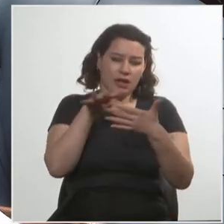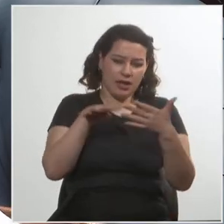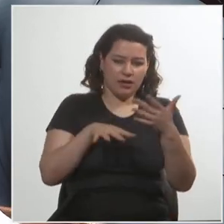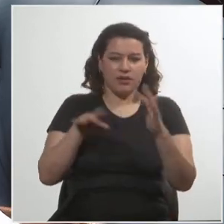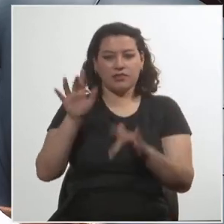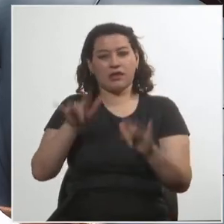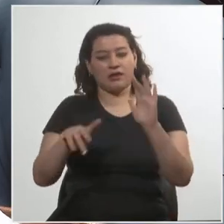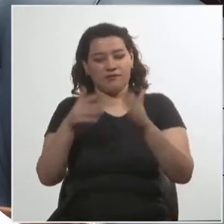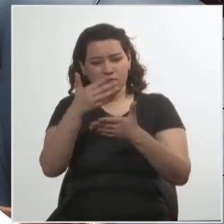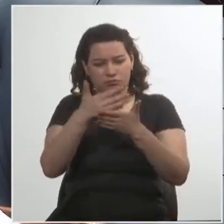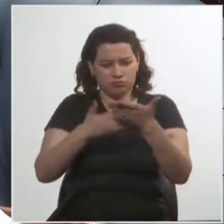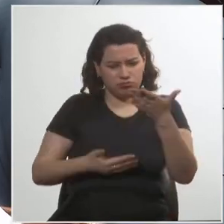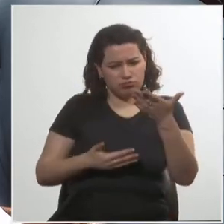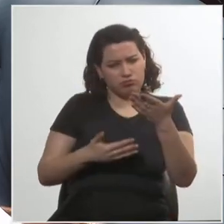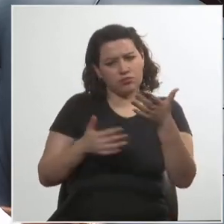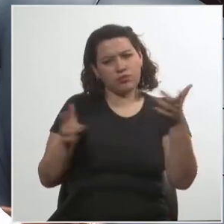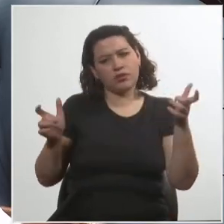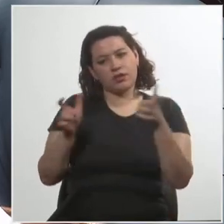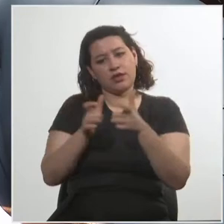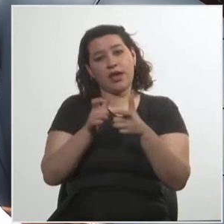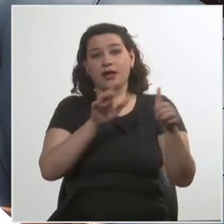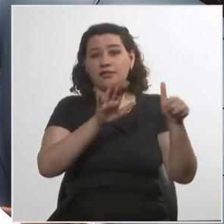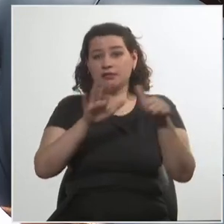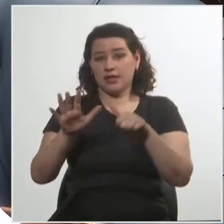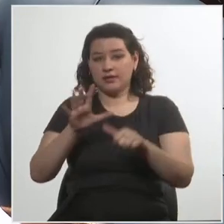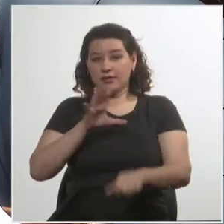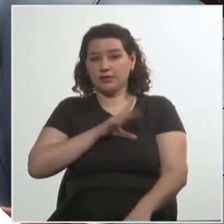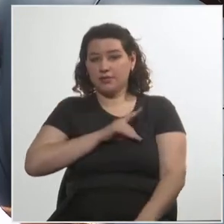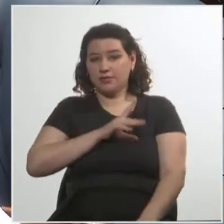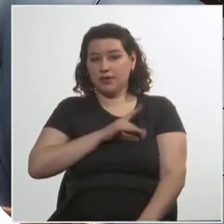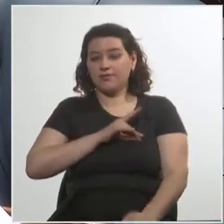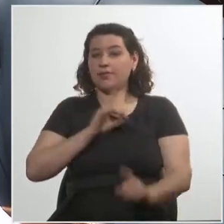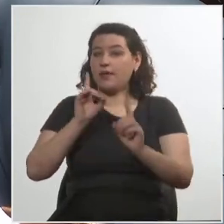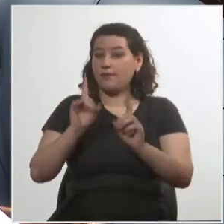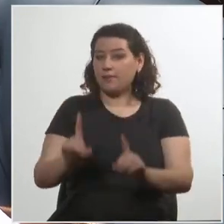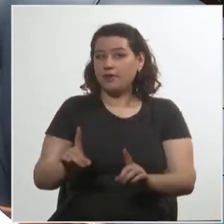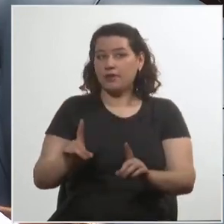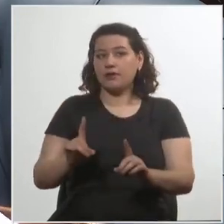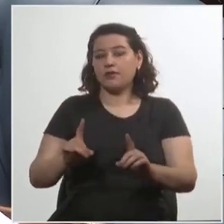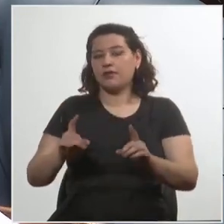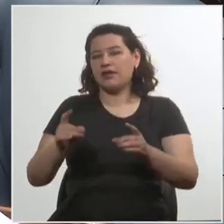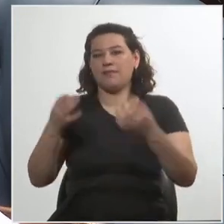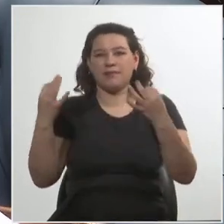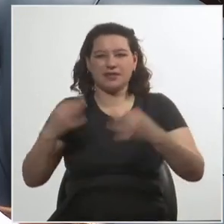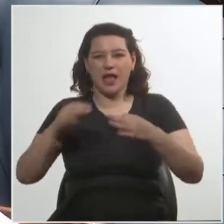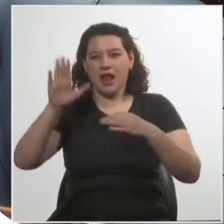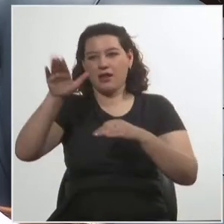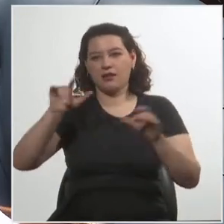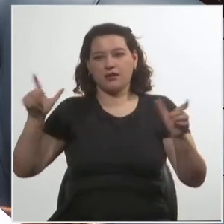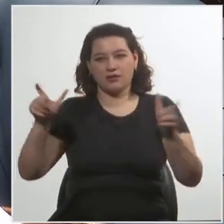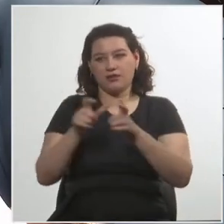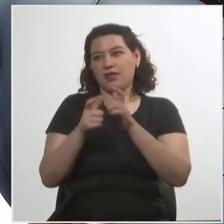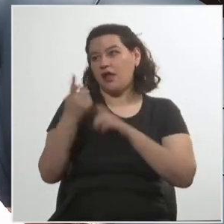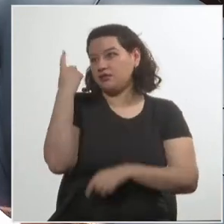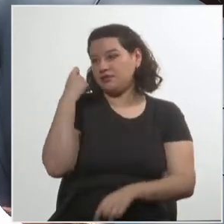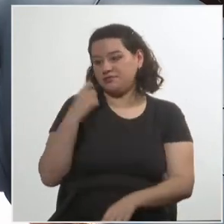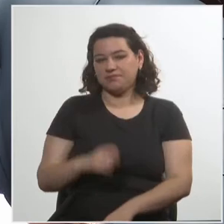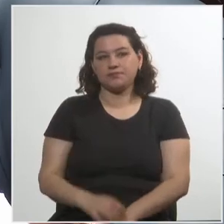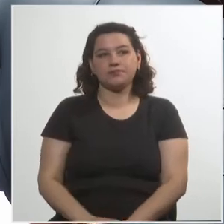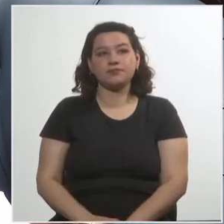taquigráficas tanto de la sesión del seis de diciembre como de la extraordinaria del día de ayer